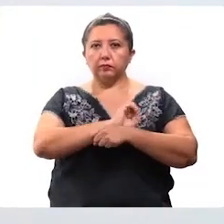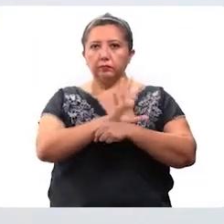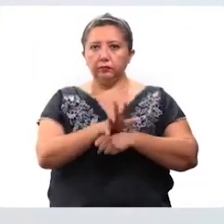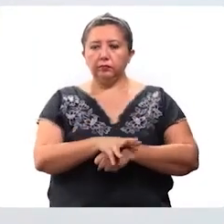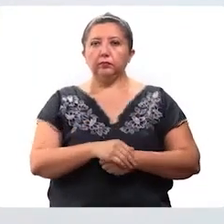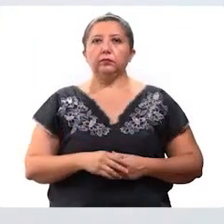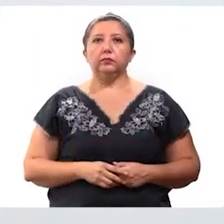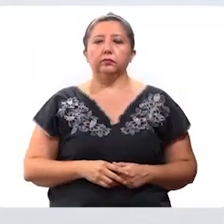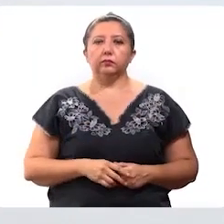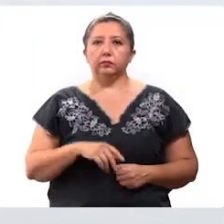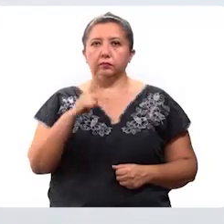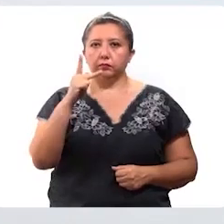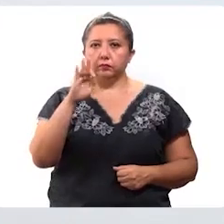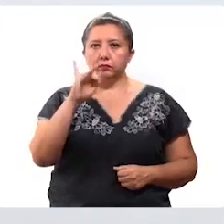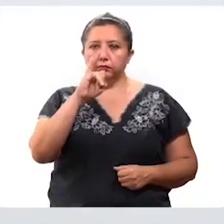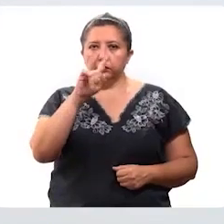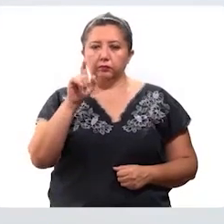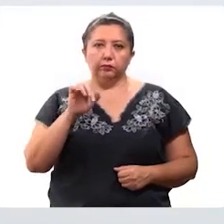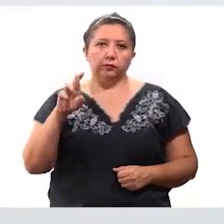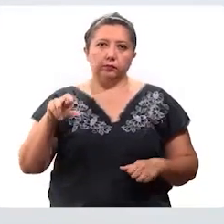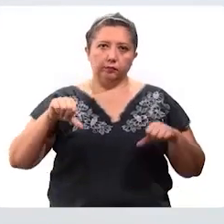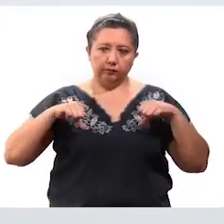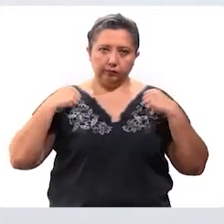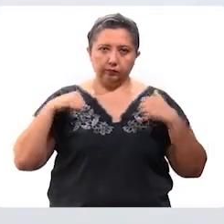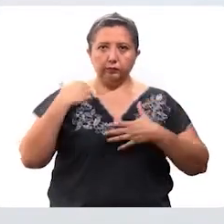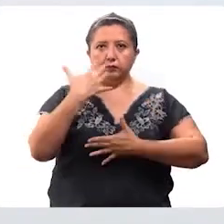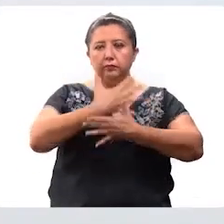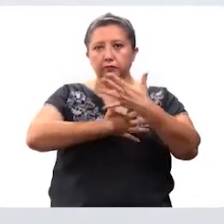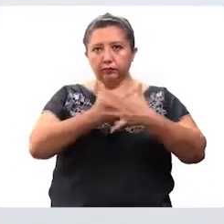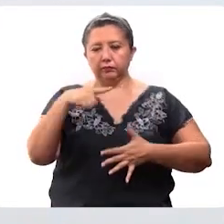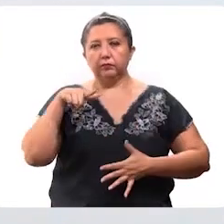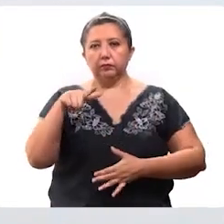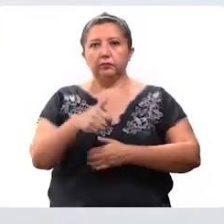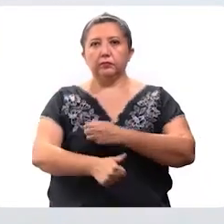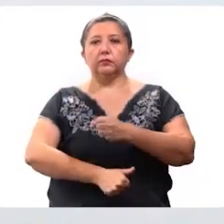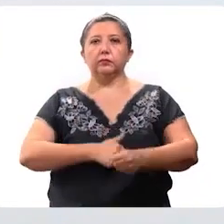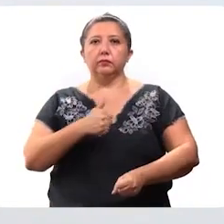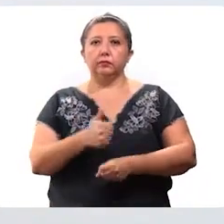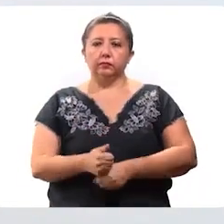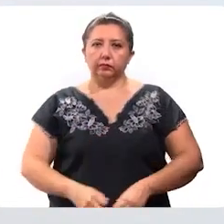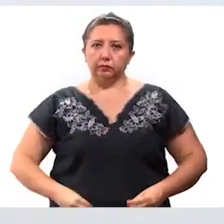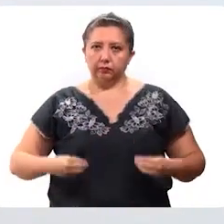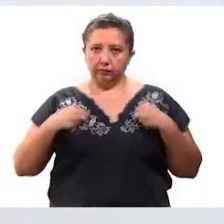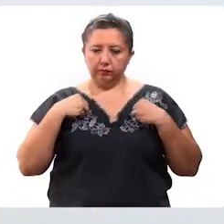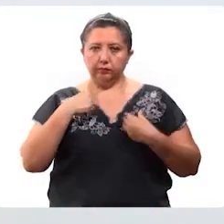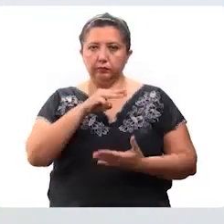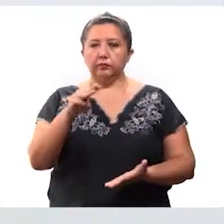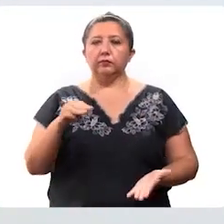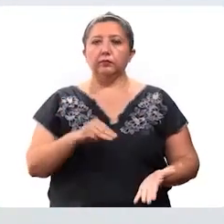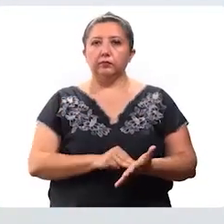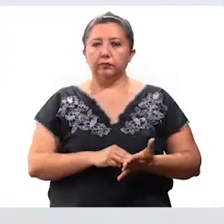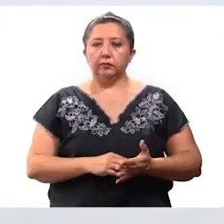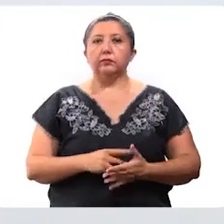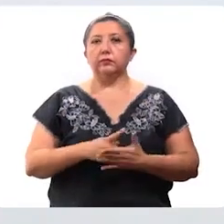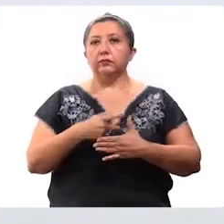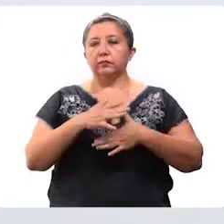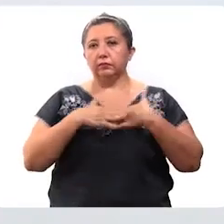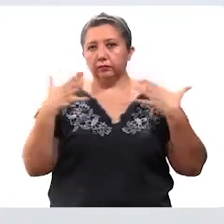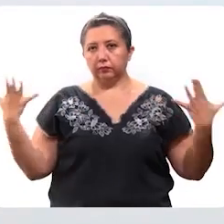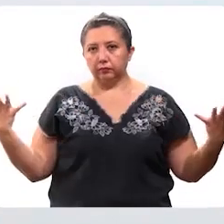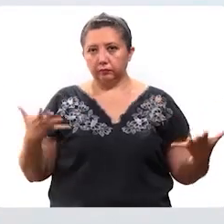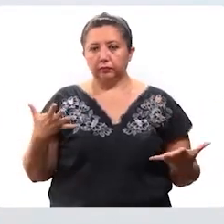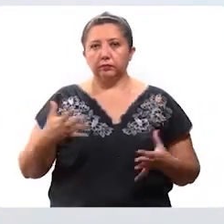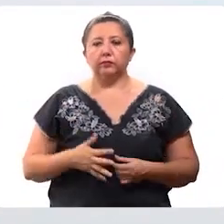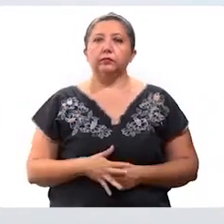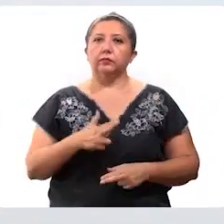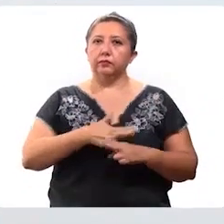coronavirus de la farmacéutica Pfizer a adolescentes de 15 a 17 años de edad que viven en Mérida, proceso que se llevará